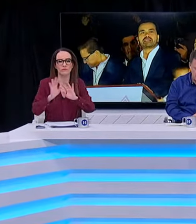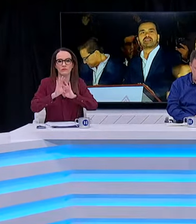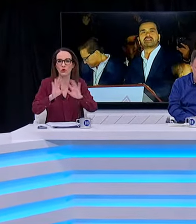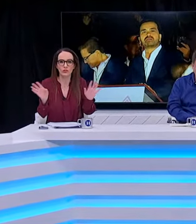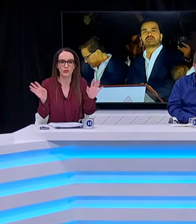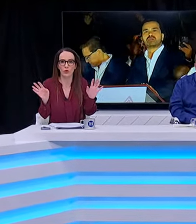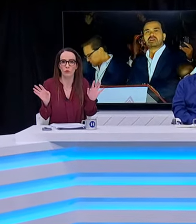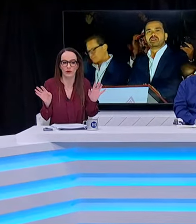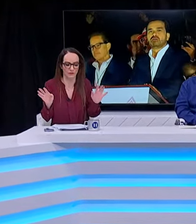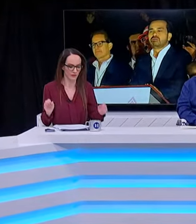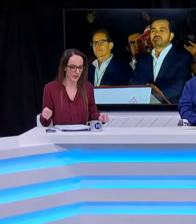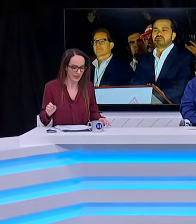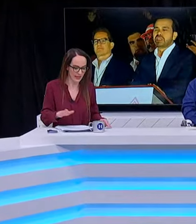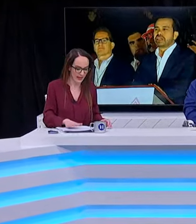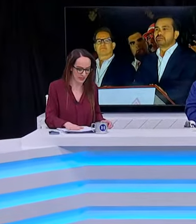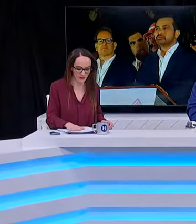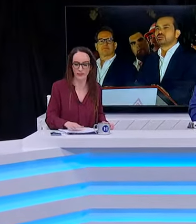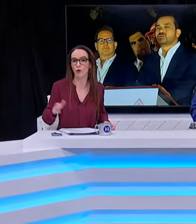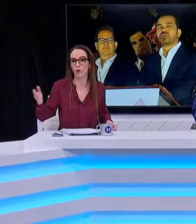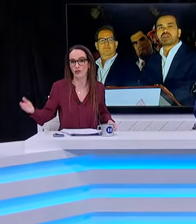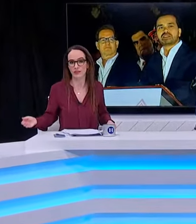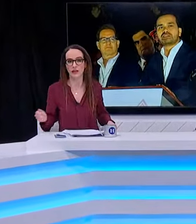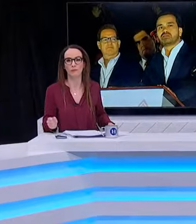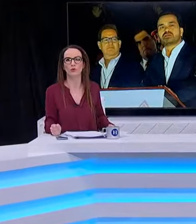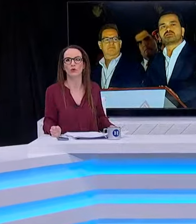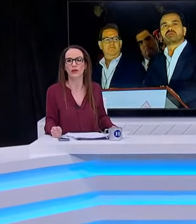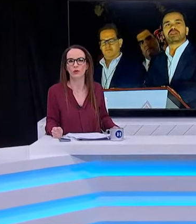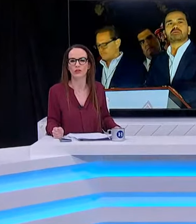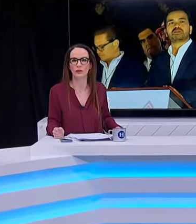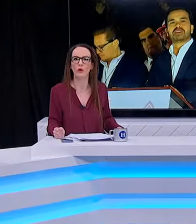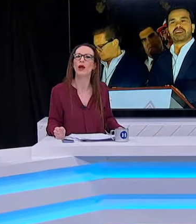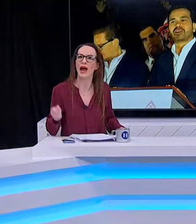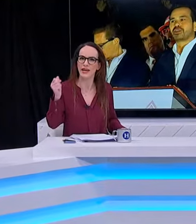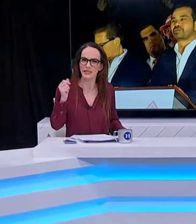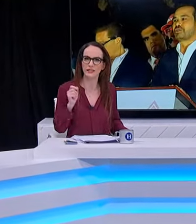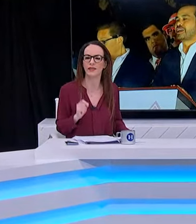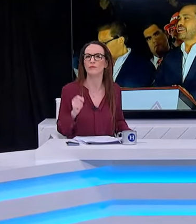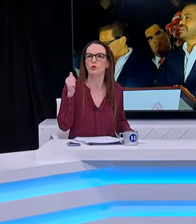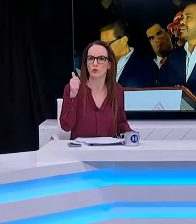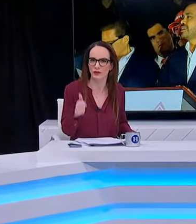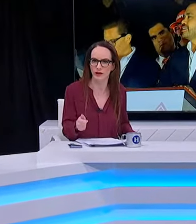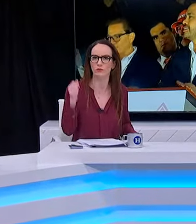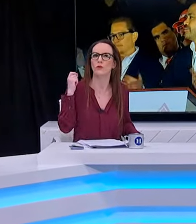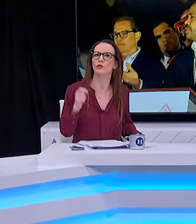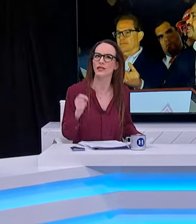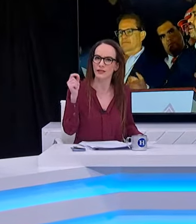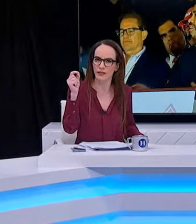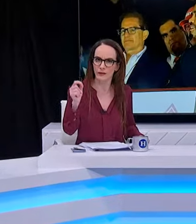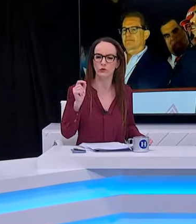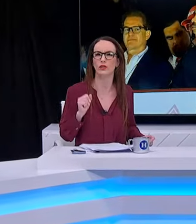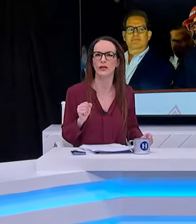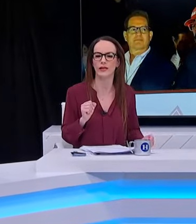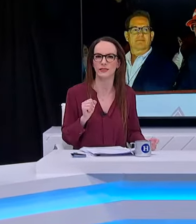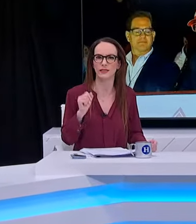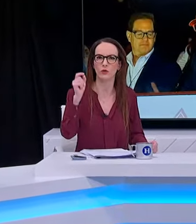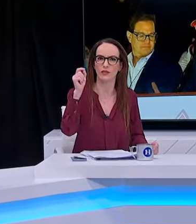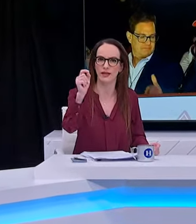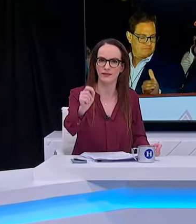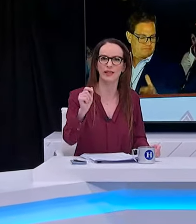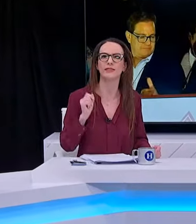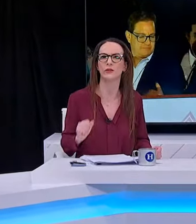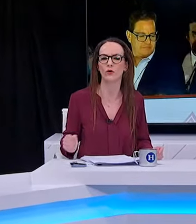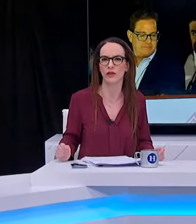llegó. Xochitl no cumple. De ahí, si lo contrastamos con Claudia Sheinbaum, ahí sí tenemos hospitales nuevos, ahí sí tenemos clínicas que han